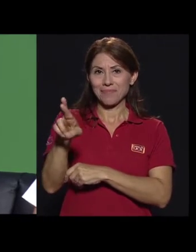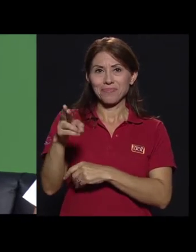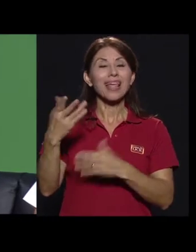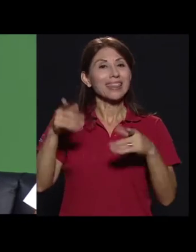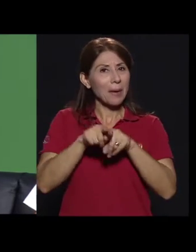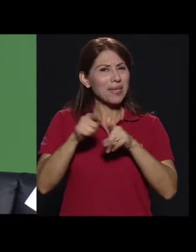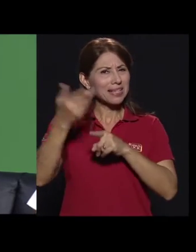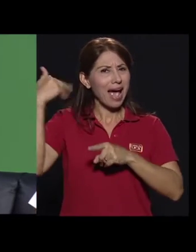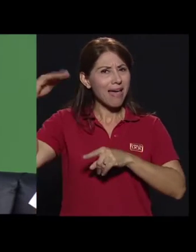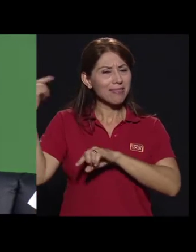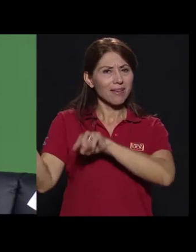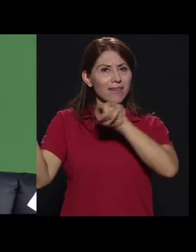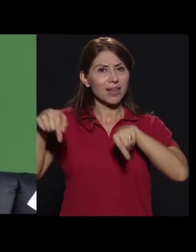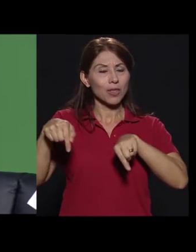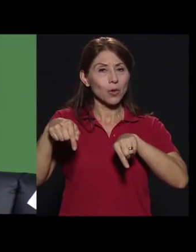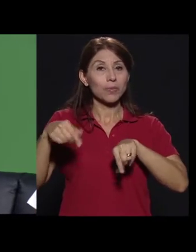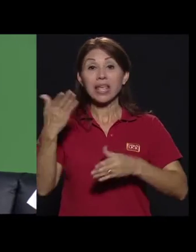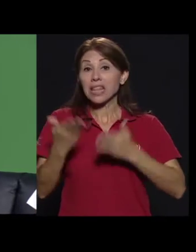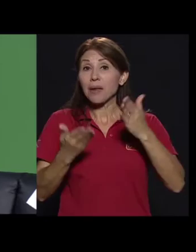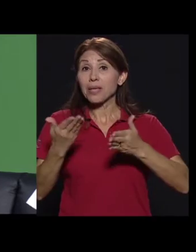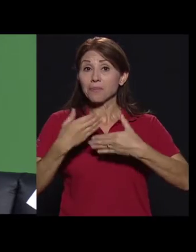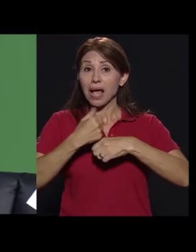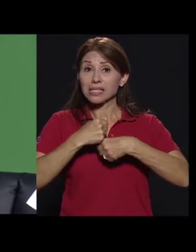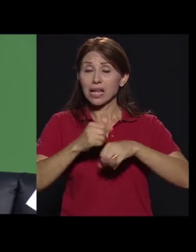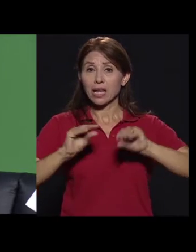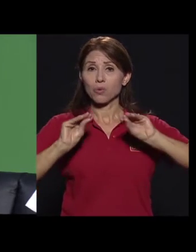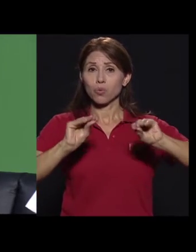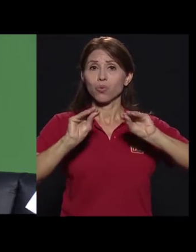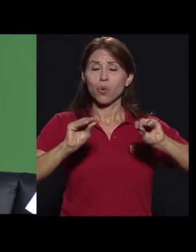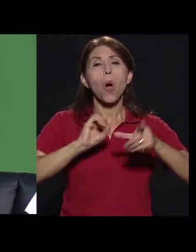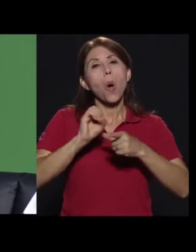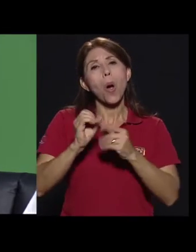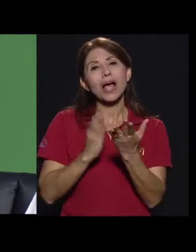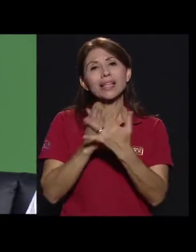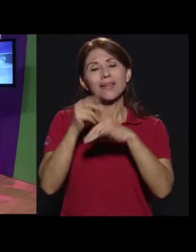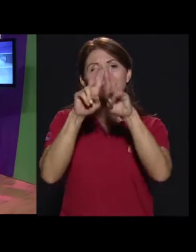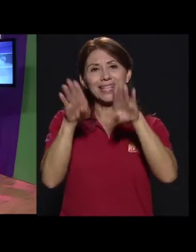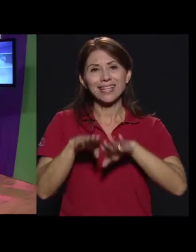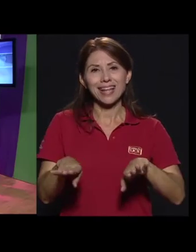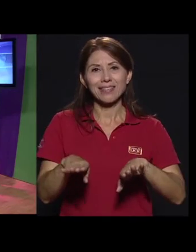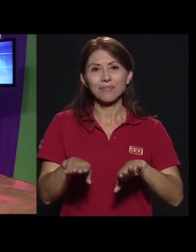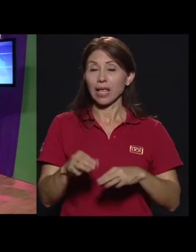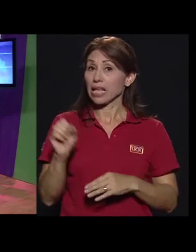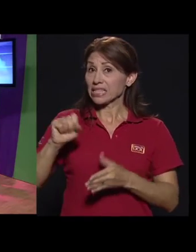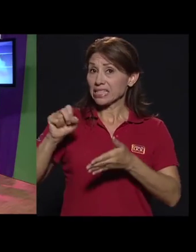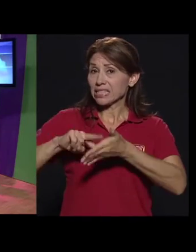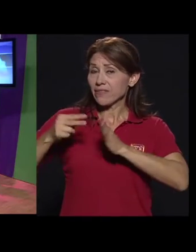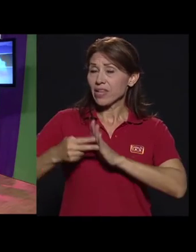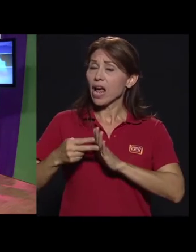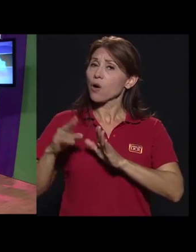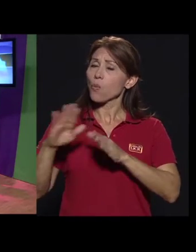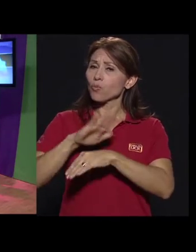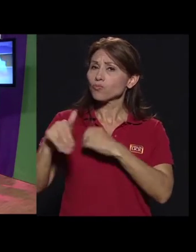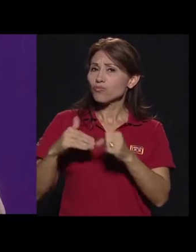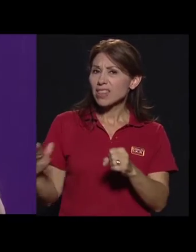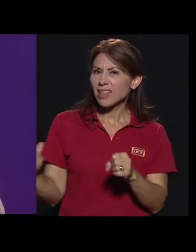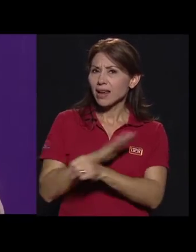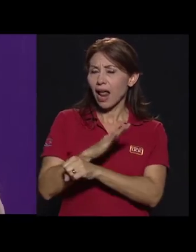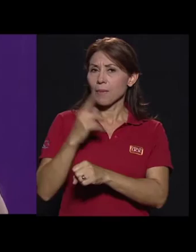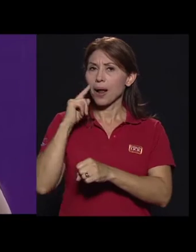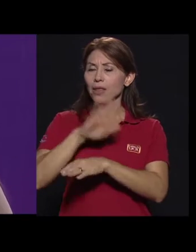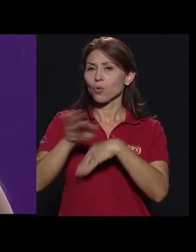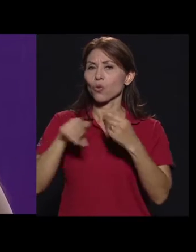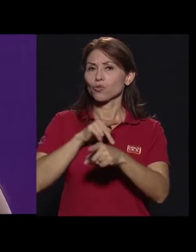dar algunas de las clases, lo va a hacer en forma virtual también. O es un curso muy completo. panorama bien integral para los profesionales. Marcela, ¿y de qué